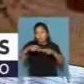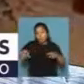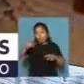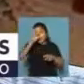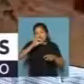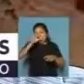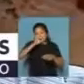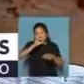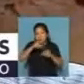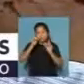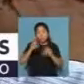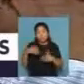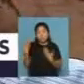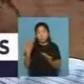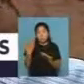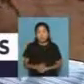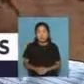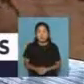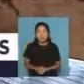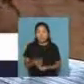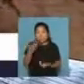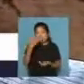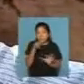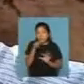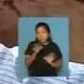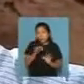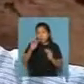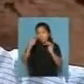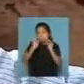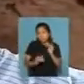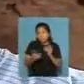costillitas de chancho, no digamos que no. Pero después no. Es lo más barato lo que está ahora